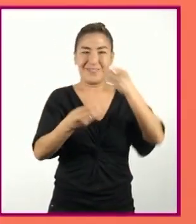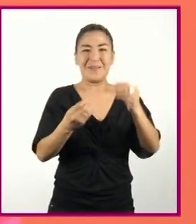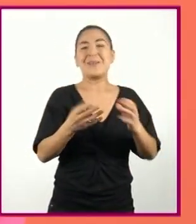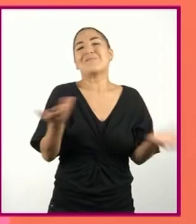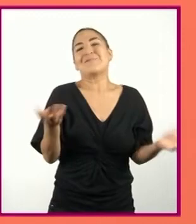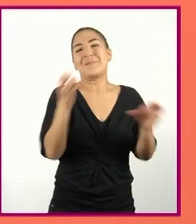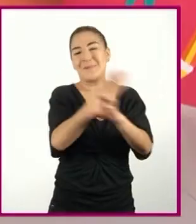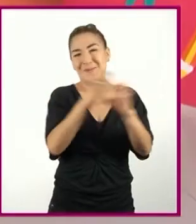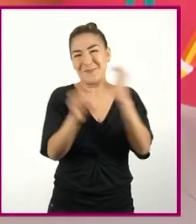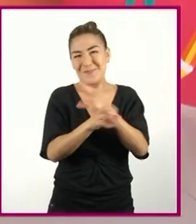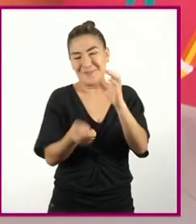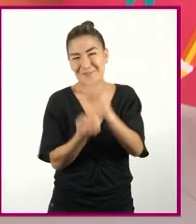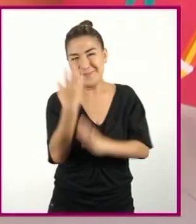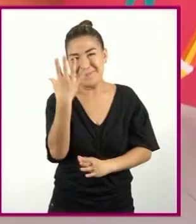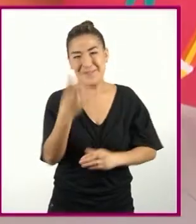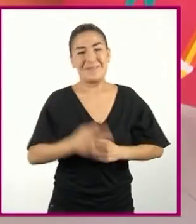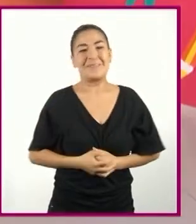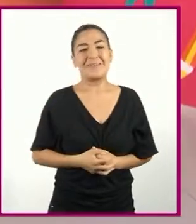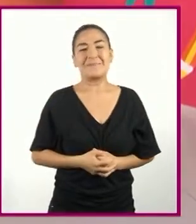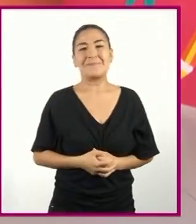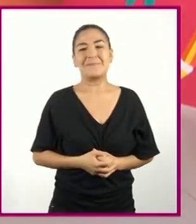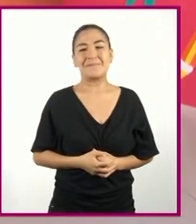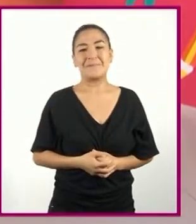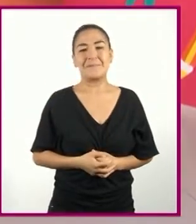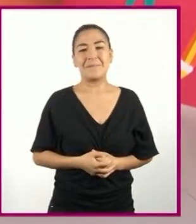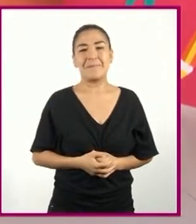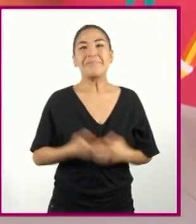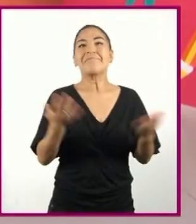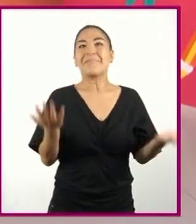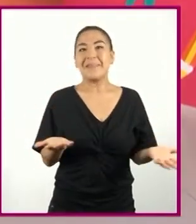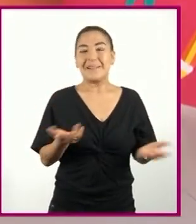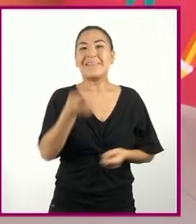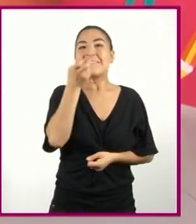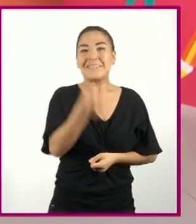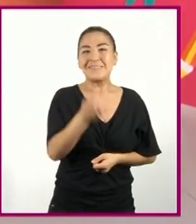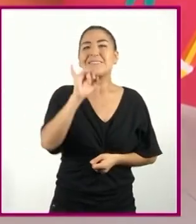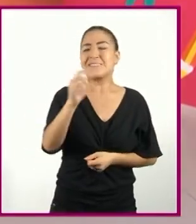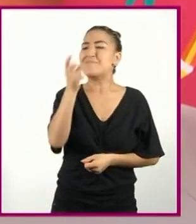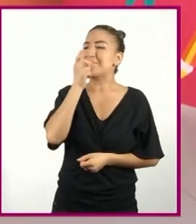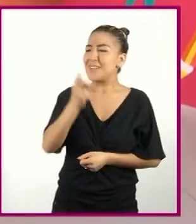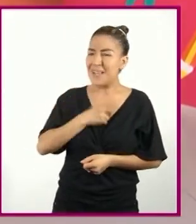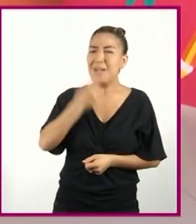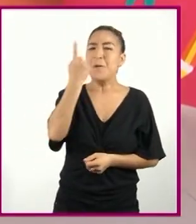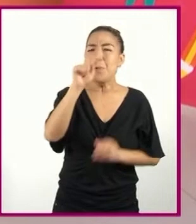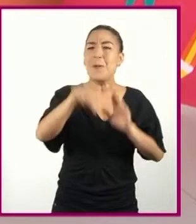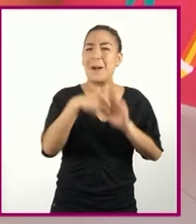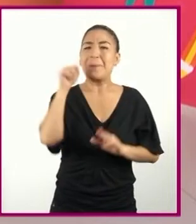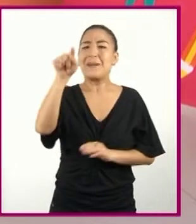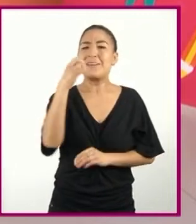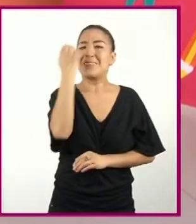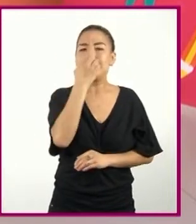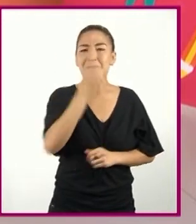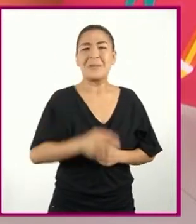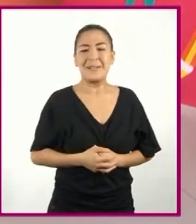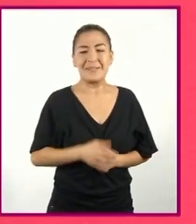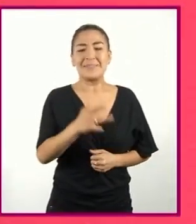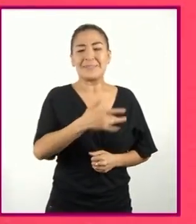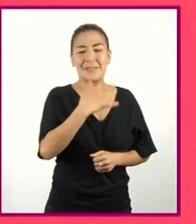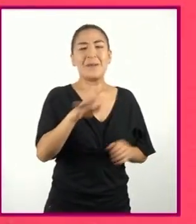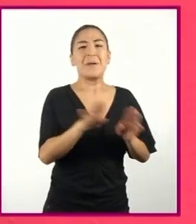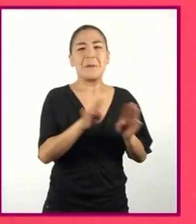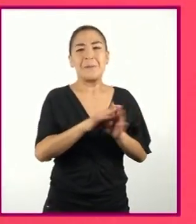cosas nuevas. ¡Ah! Eso es algo que nos dijeron una vez en la escuela. Que